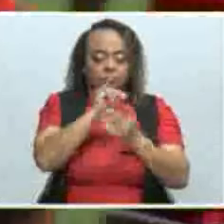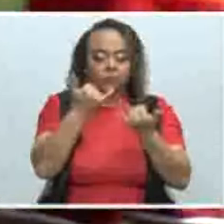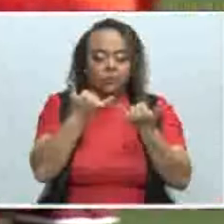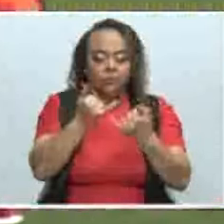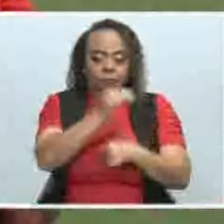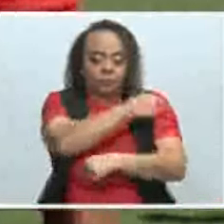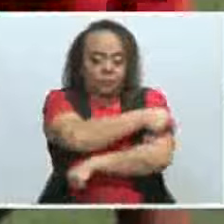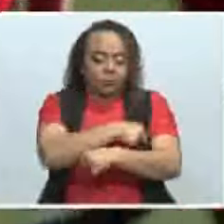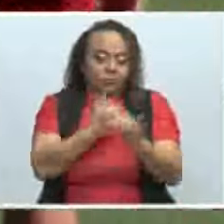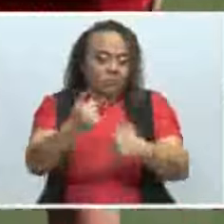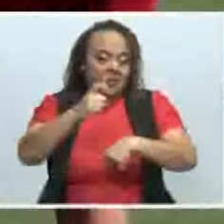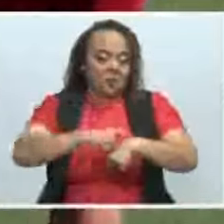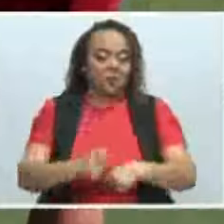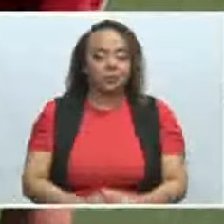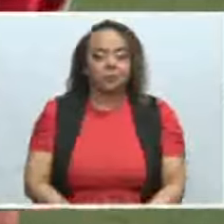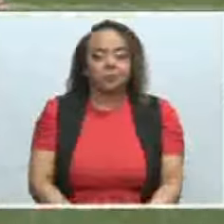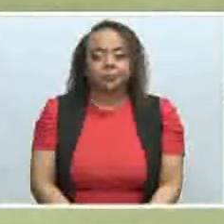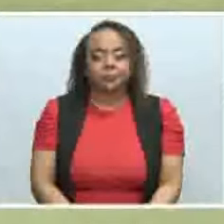momento.